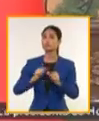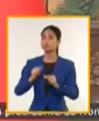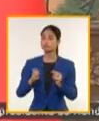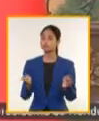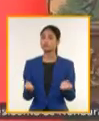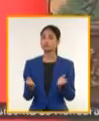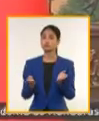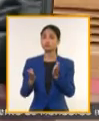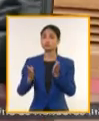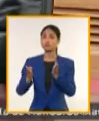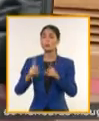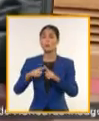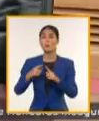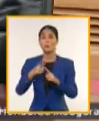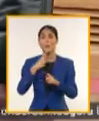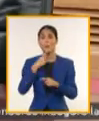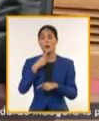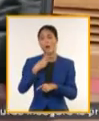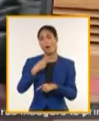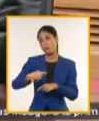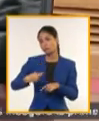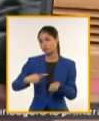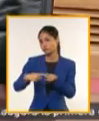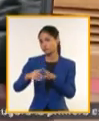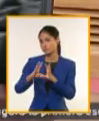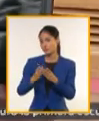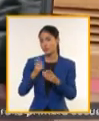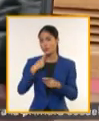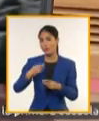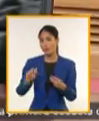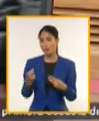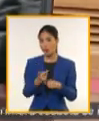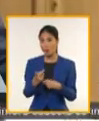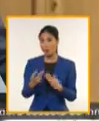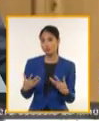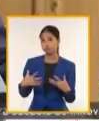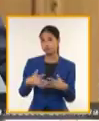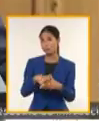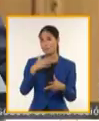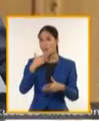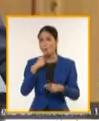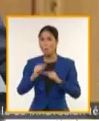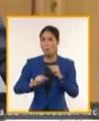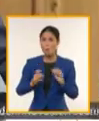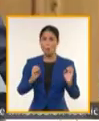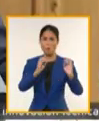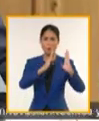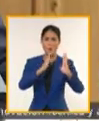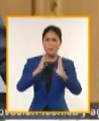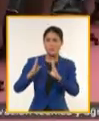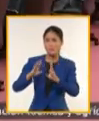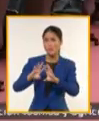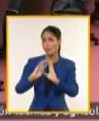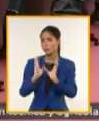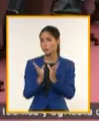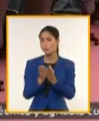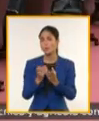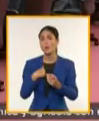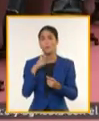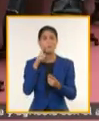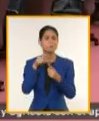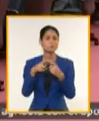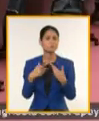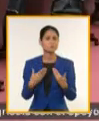de Gobernanza Global, y a trabajar juntas para construir mejor la Organización Internacional para la Mediación, con el fin de hacer